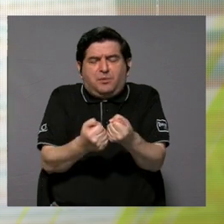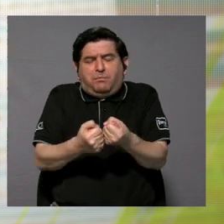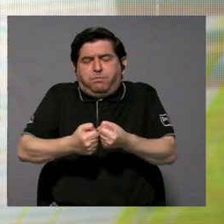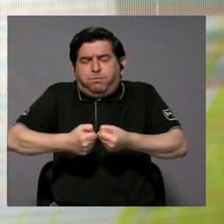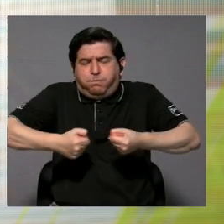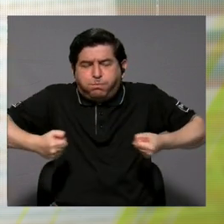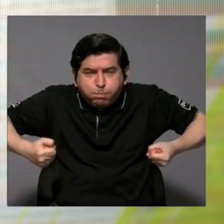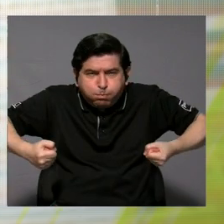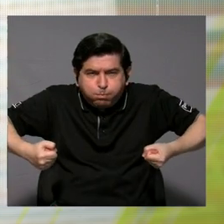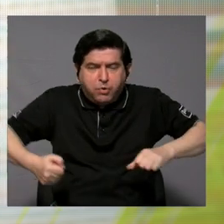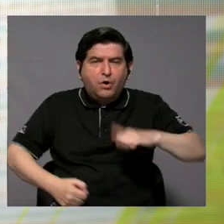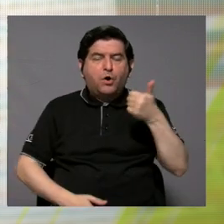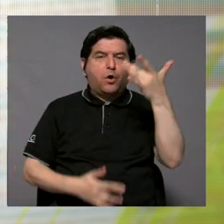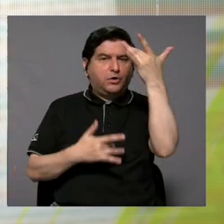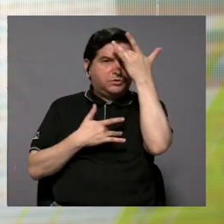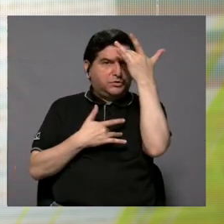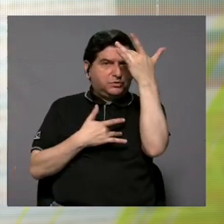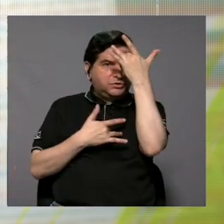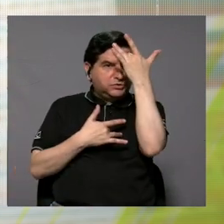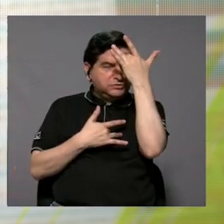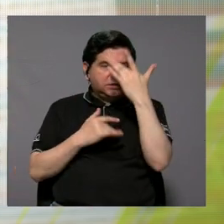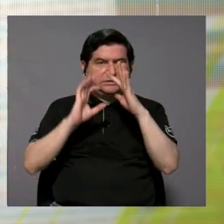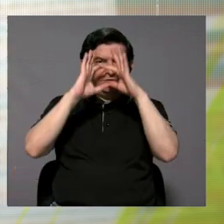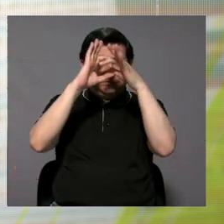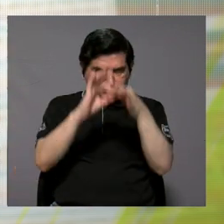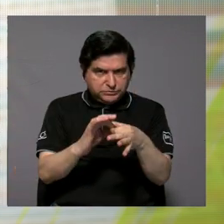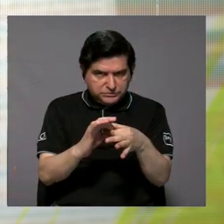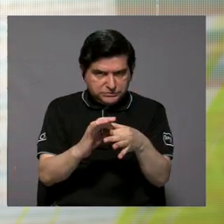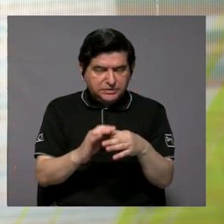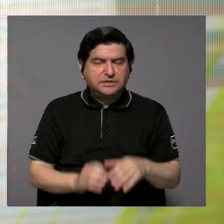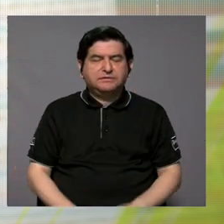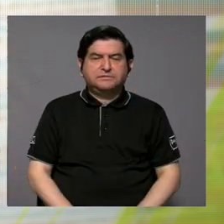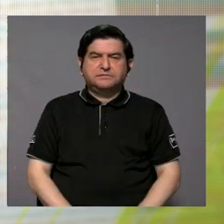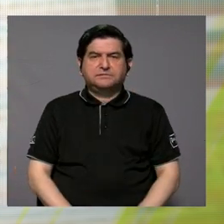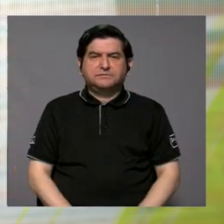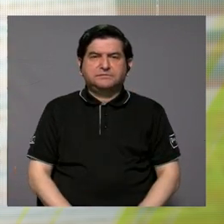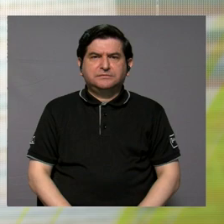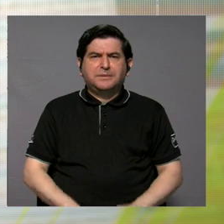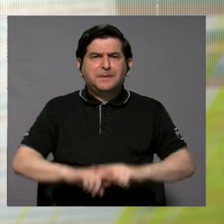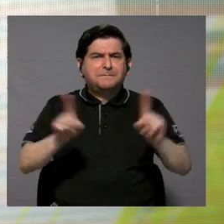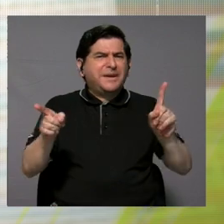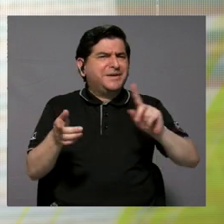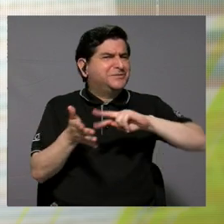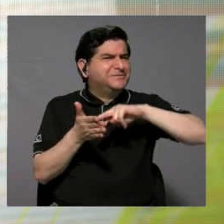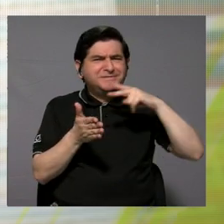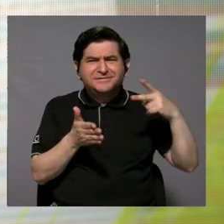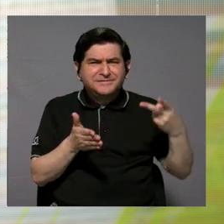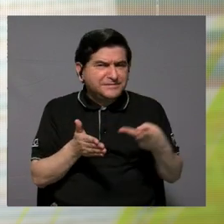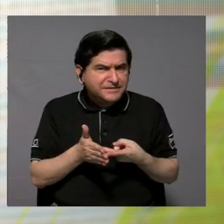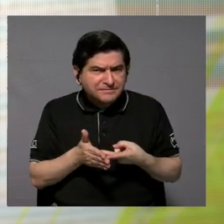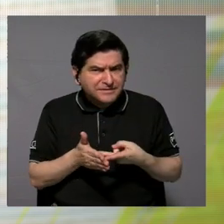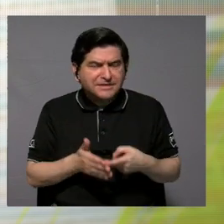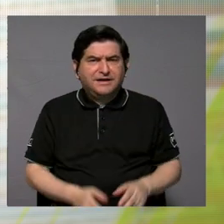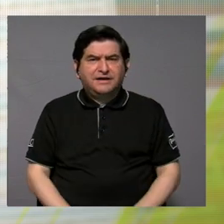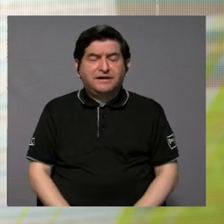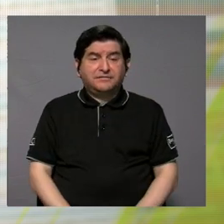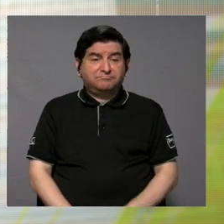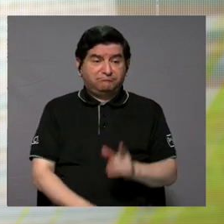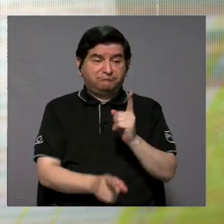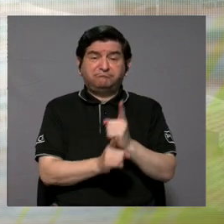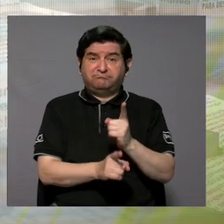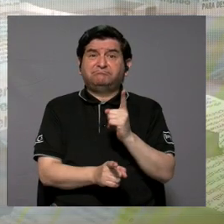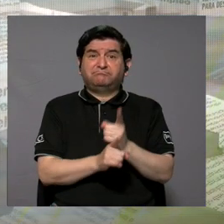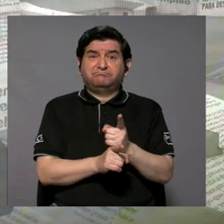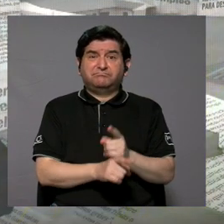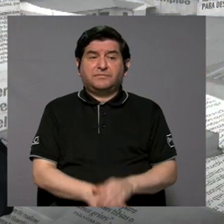obesidad, etcétera, y otras enfermedades asociadas a este tema, qué implicaría el que